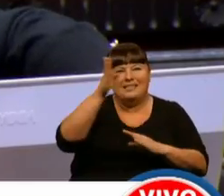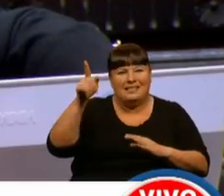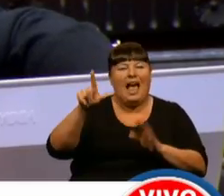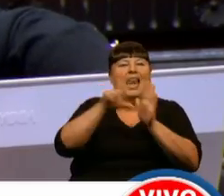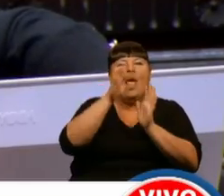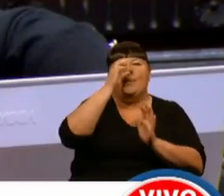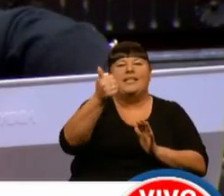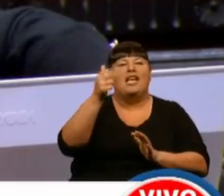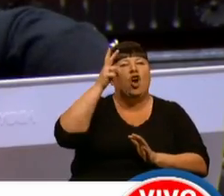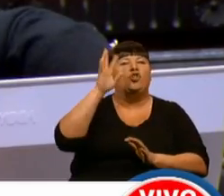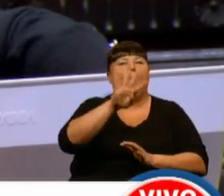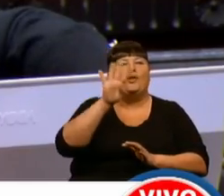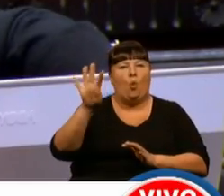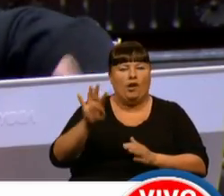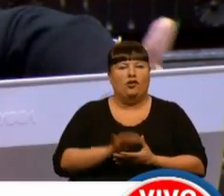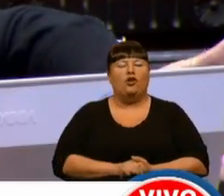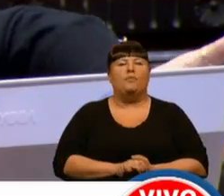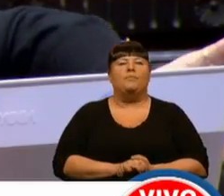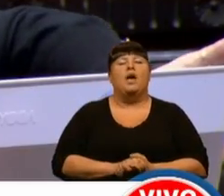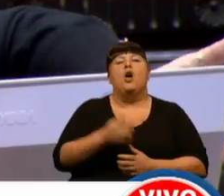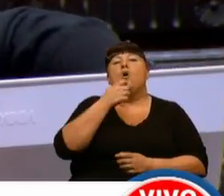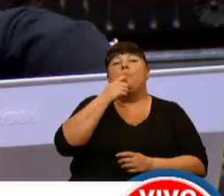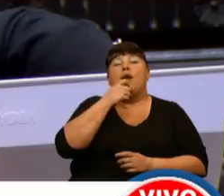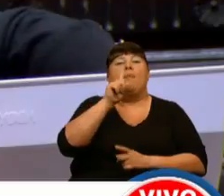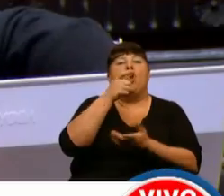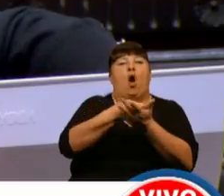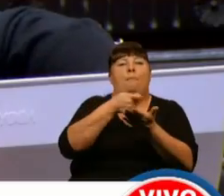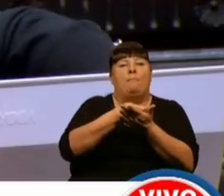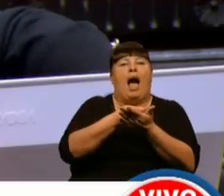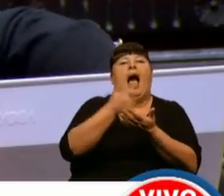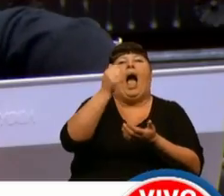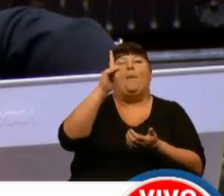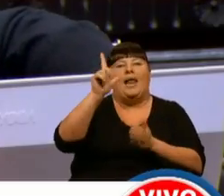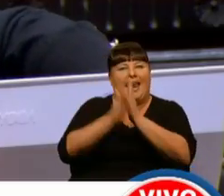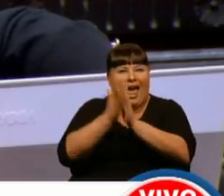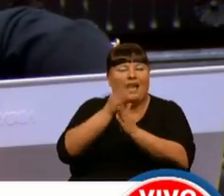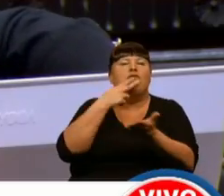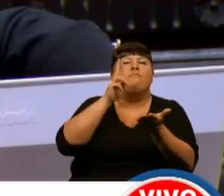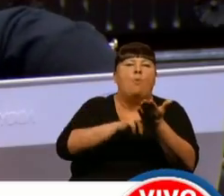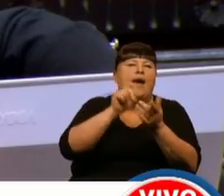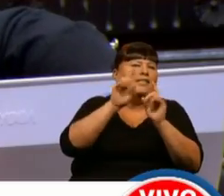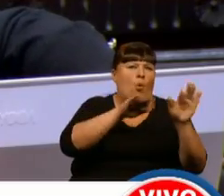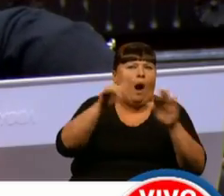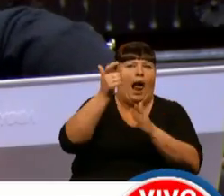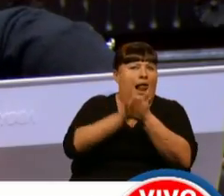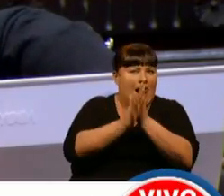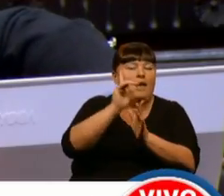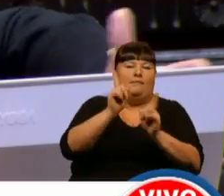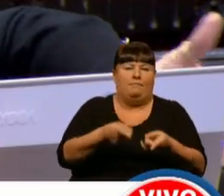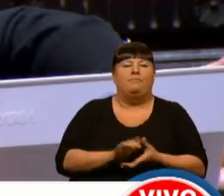26 mil 844 a aquellos que son exentos al pago de avele o tributos lo cual es de igual naturaleza